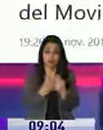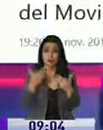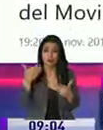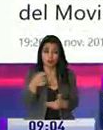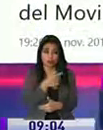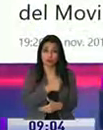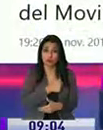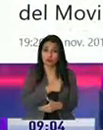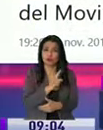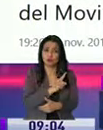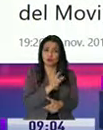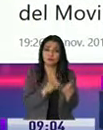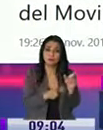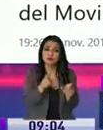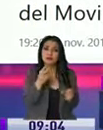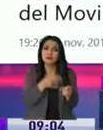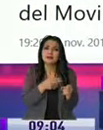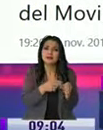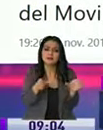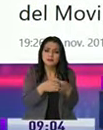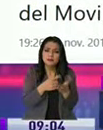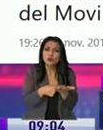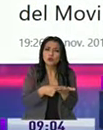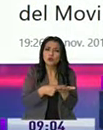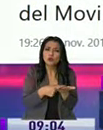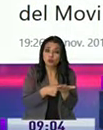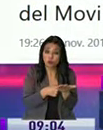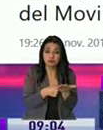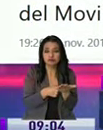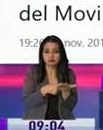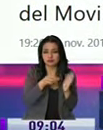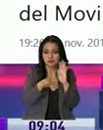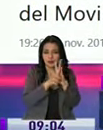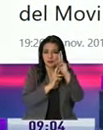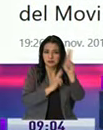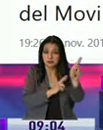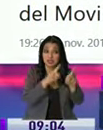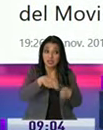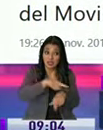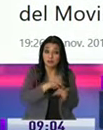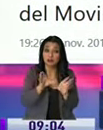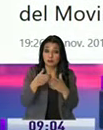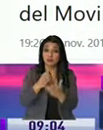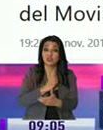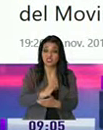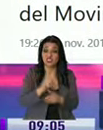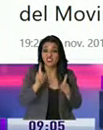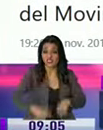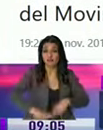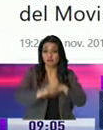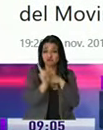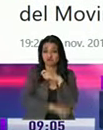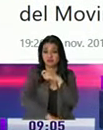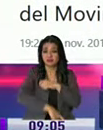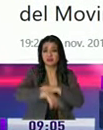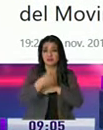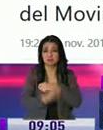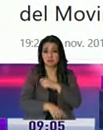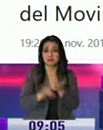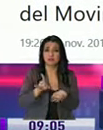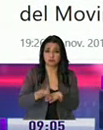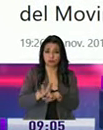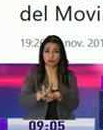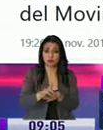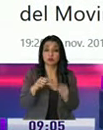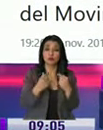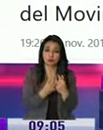propiedad. Quienes participaron de esta reunión ilegal de País tendrán que ser sometidos a la Comisión de Ética y Disciplina y ser